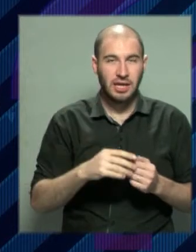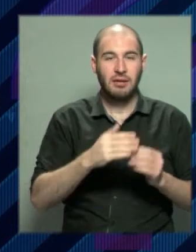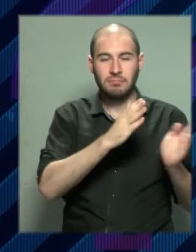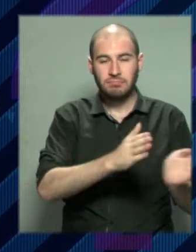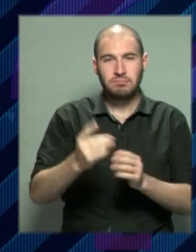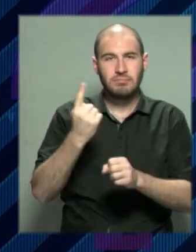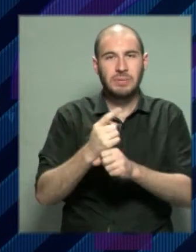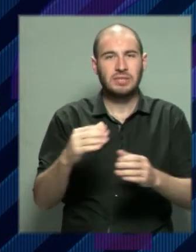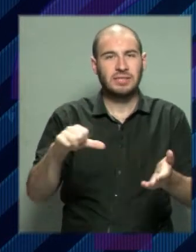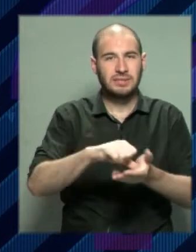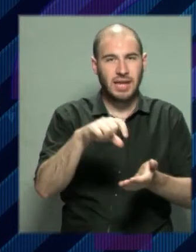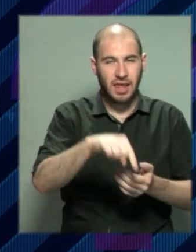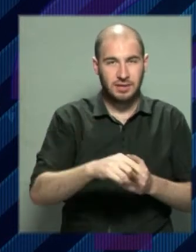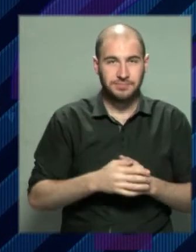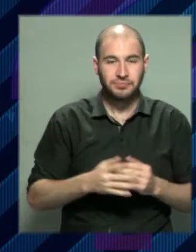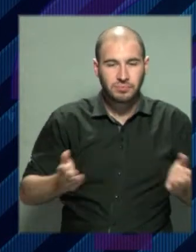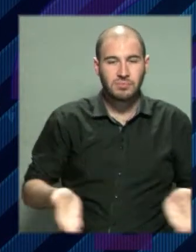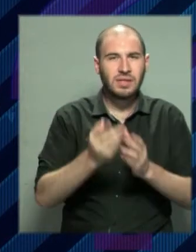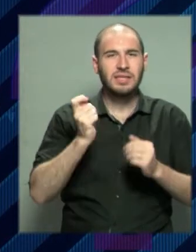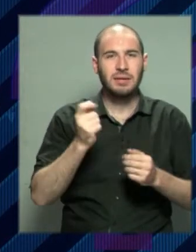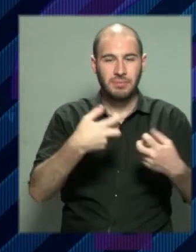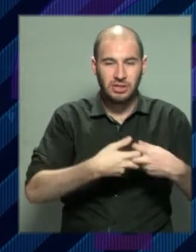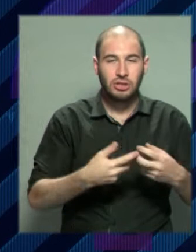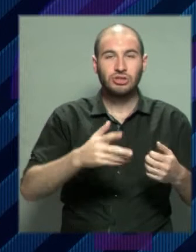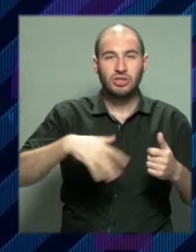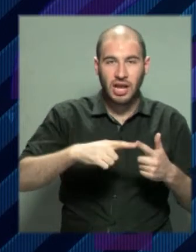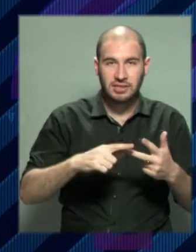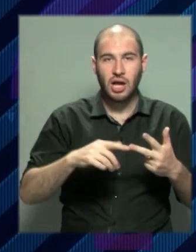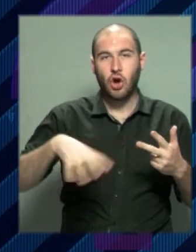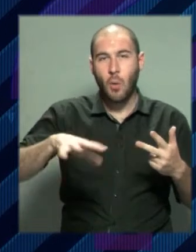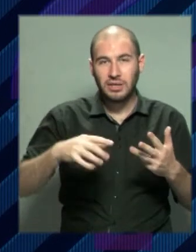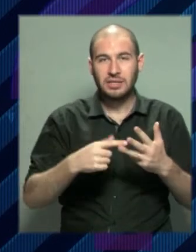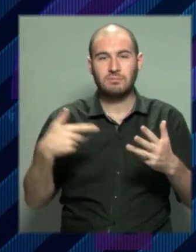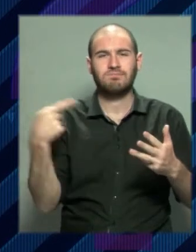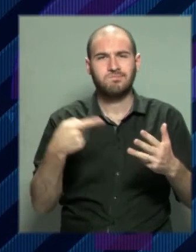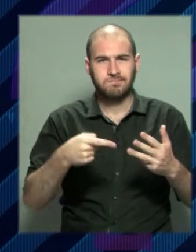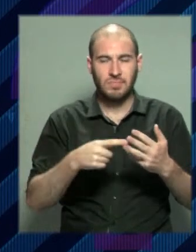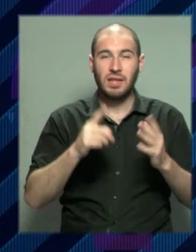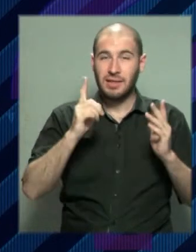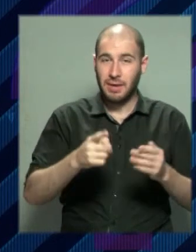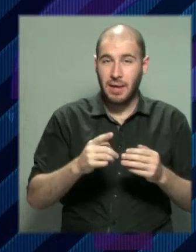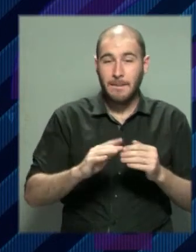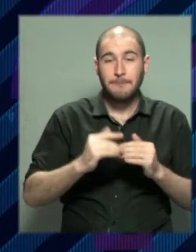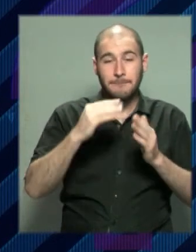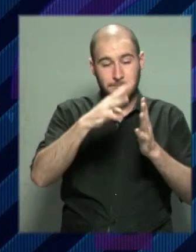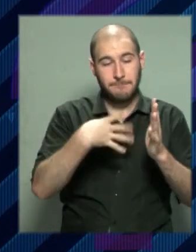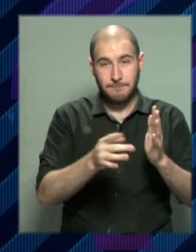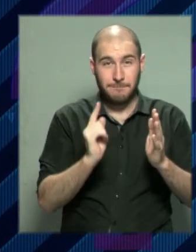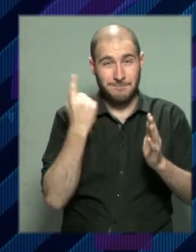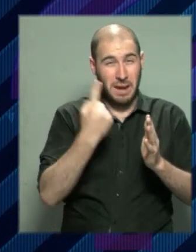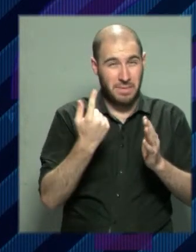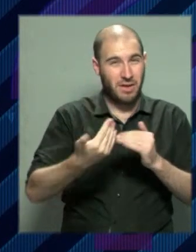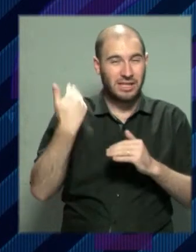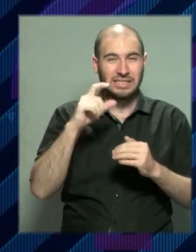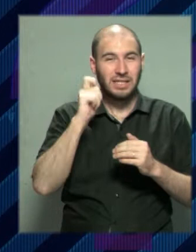pasos de la Central fueron impulsados por gremialistas socialistas, comunistas y combativos, y según un primer padrón de la época,